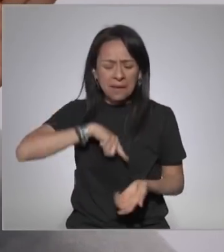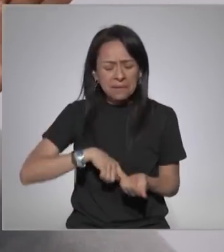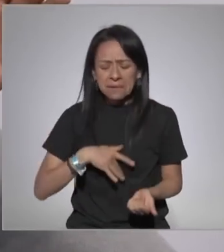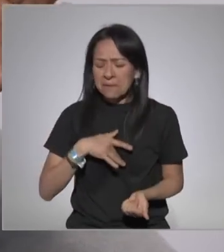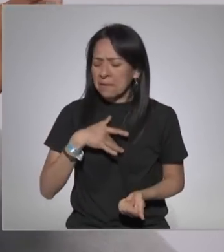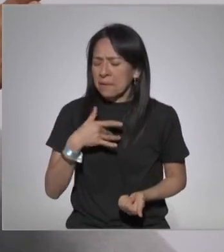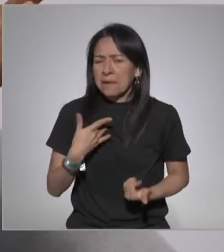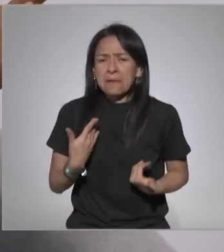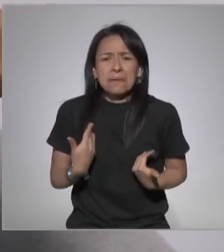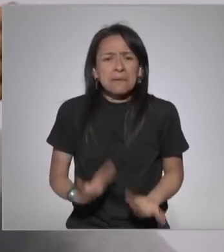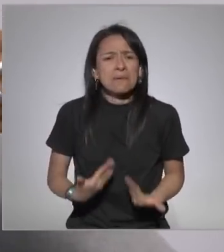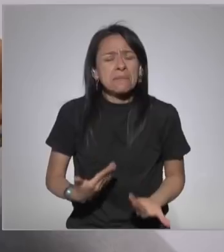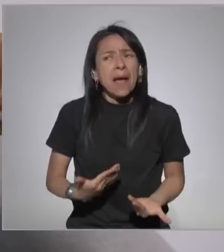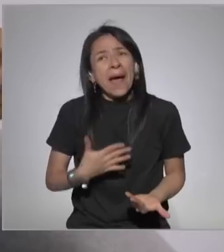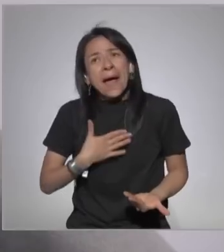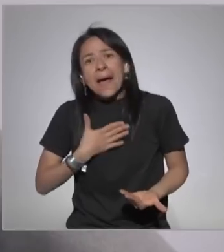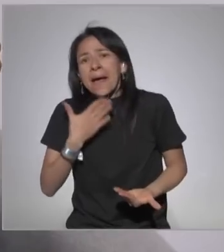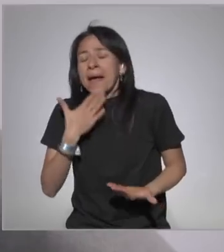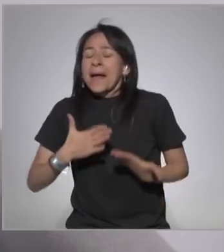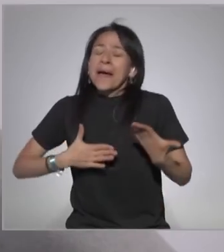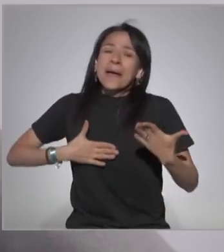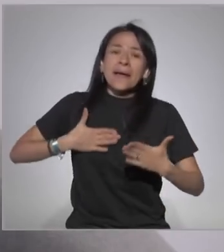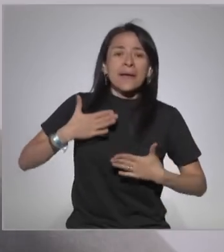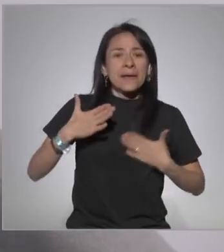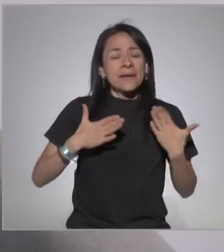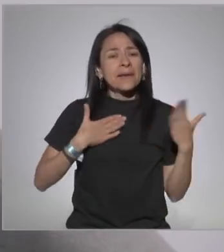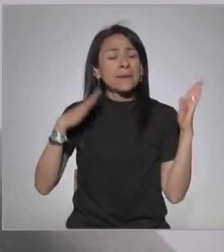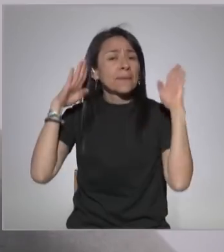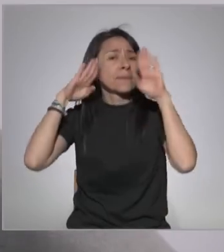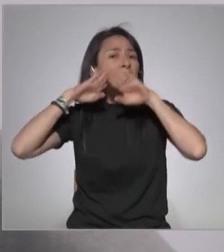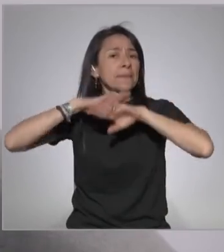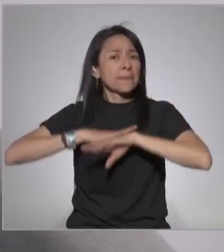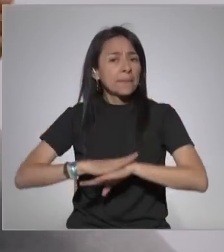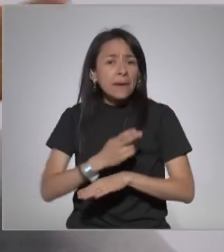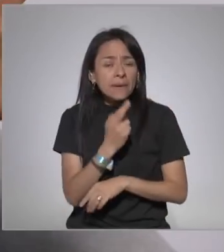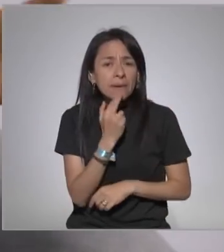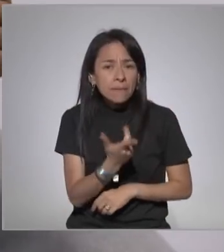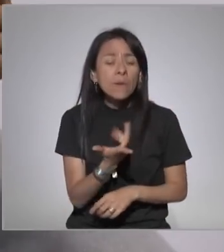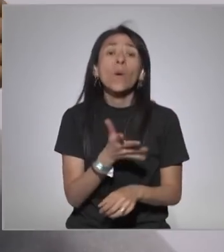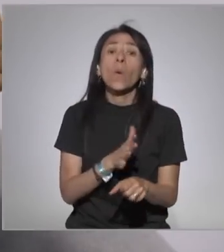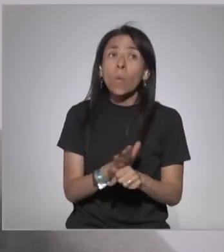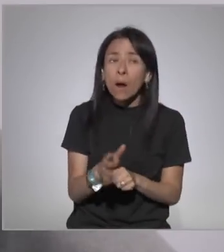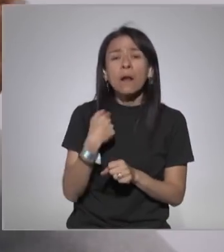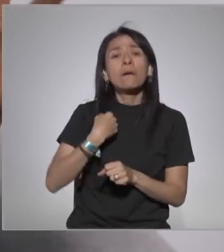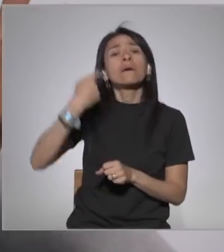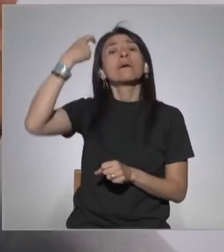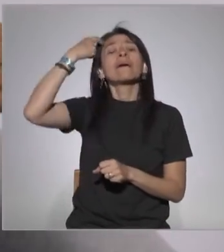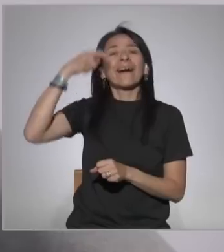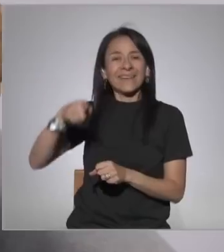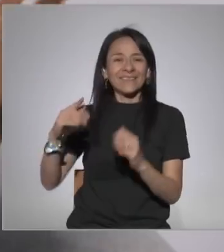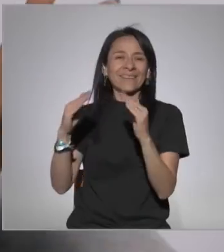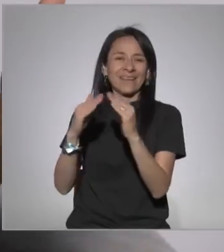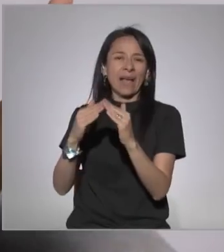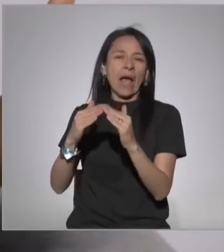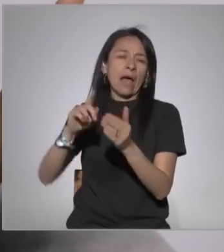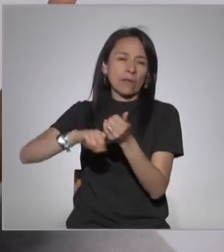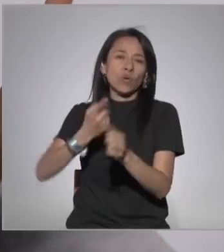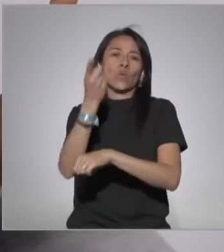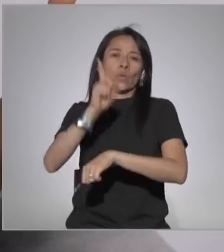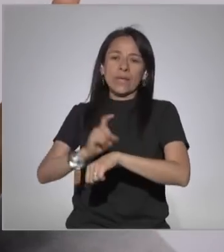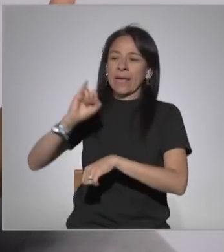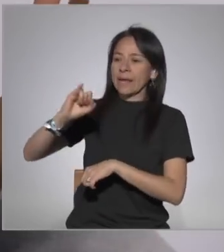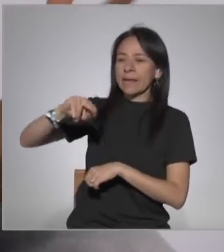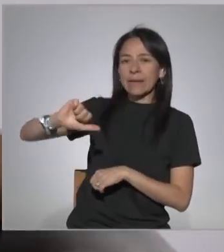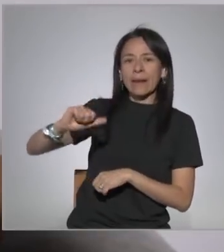esto se implican las casas de día, el INAPAM, los clubs